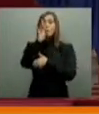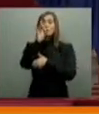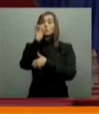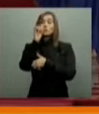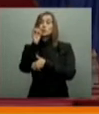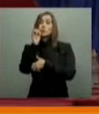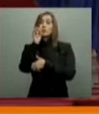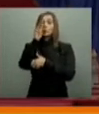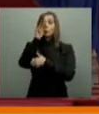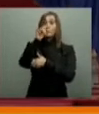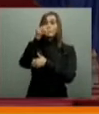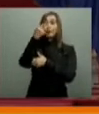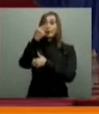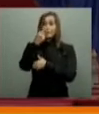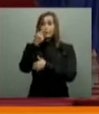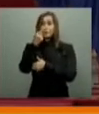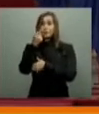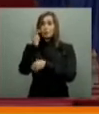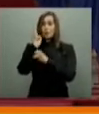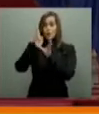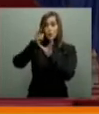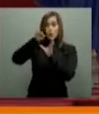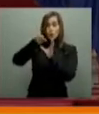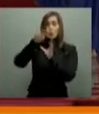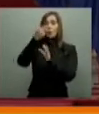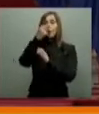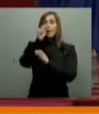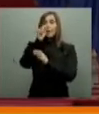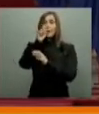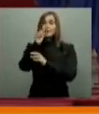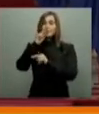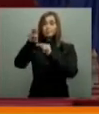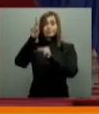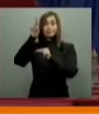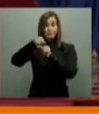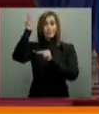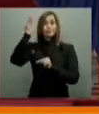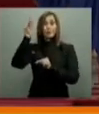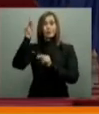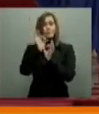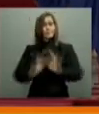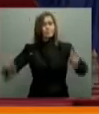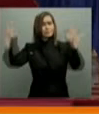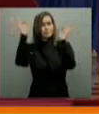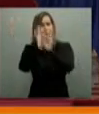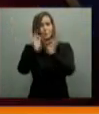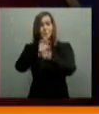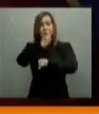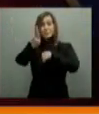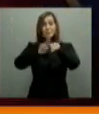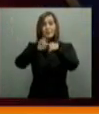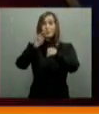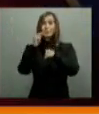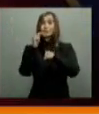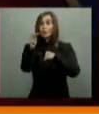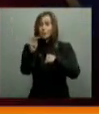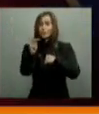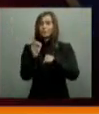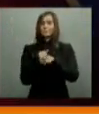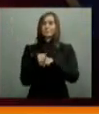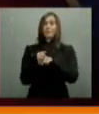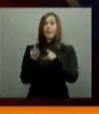constitución para respetar lo que dice la propia constitución en el sentido